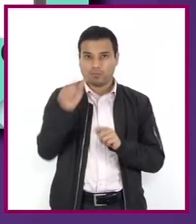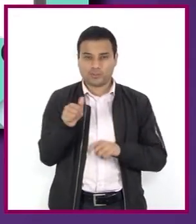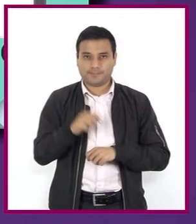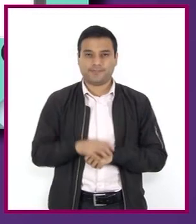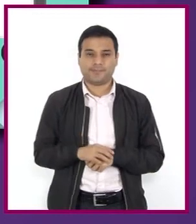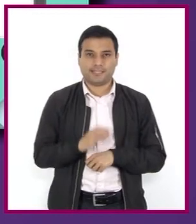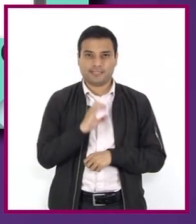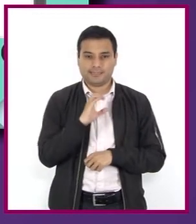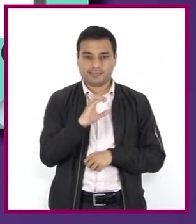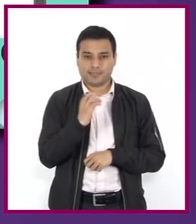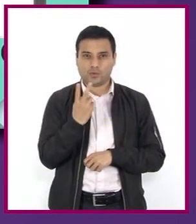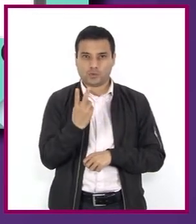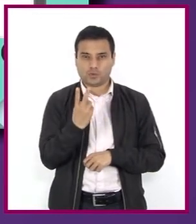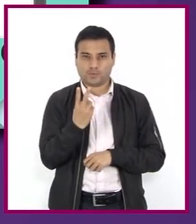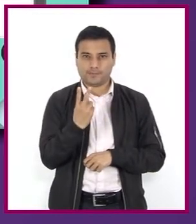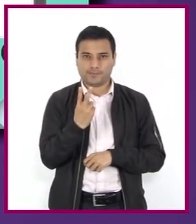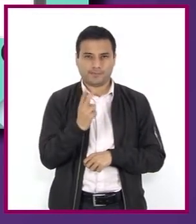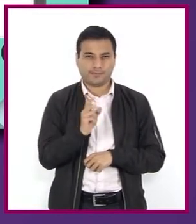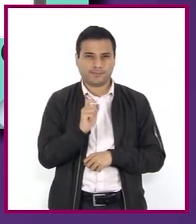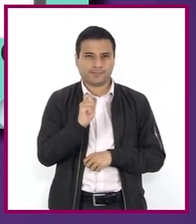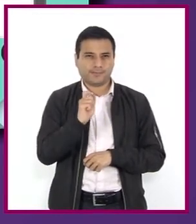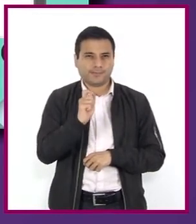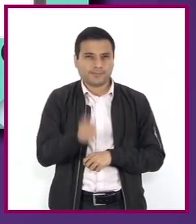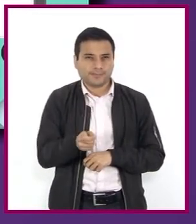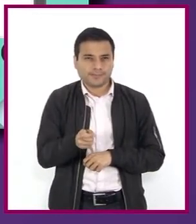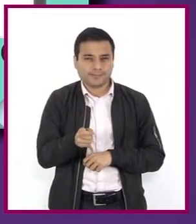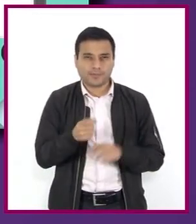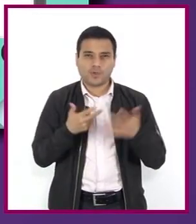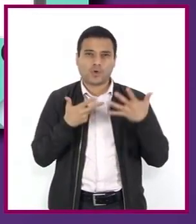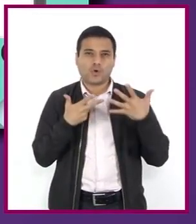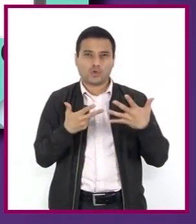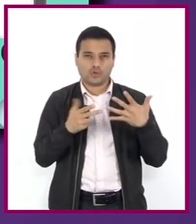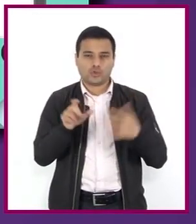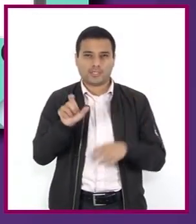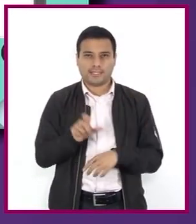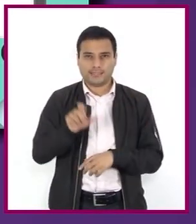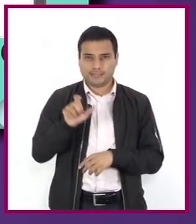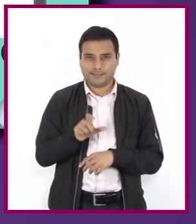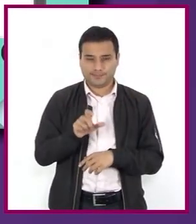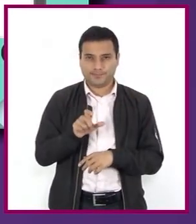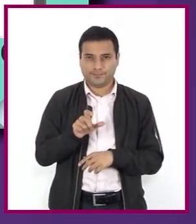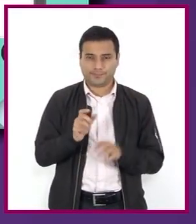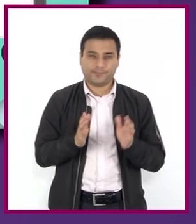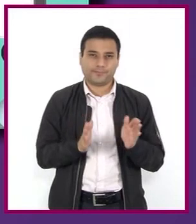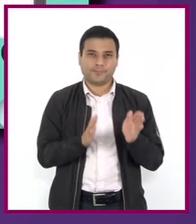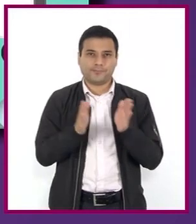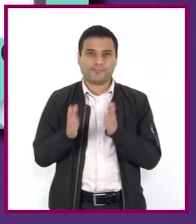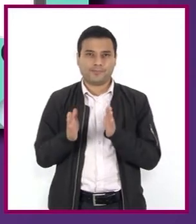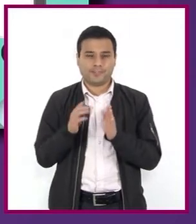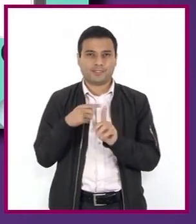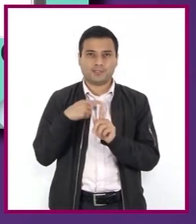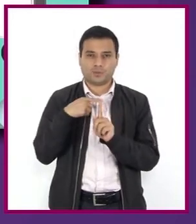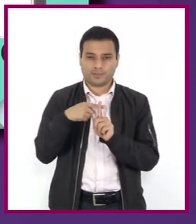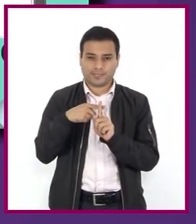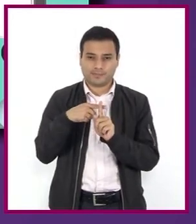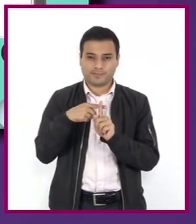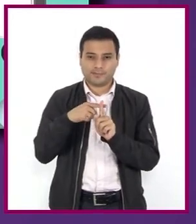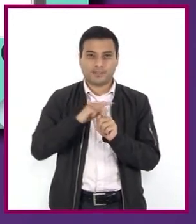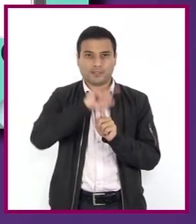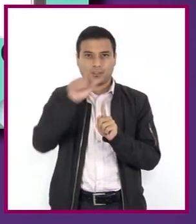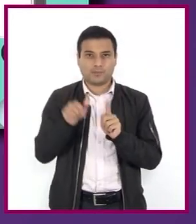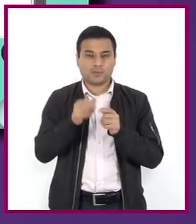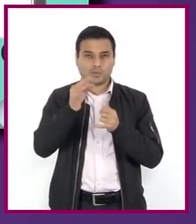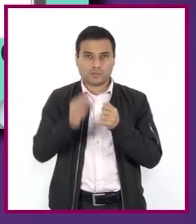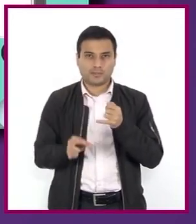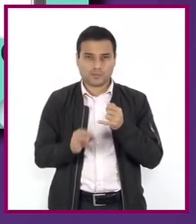que, en el ejercicio, corresponde a 8x. Nuevamente el signo de más. Y por último, la